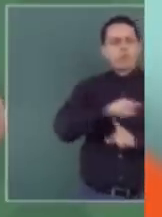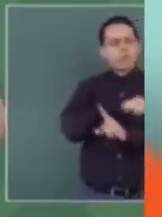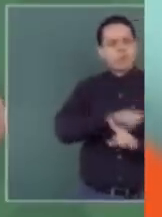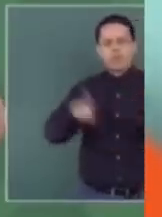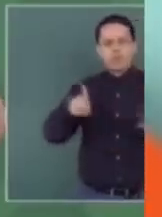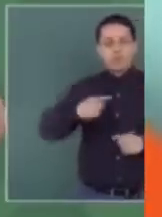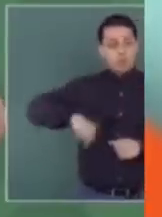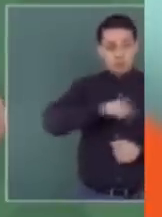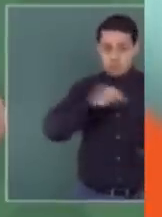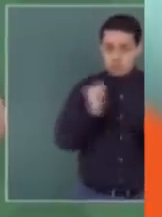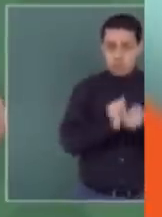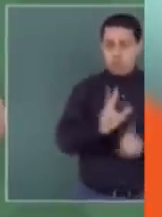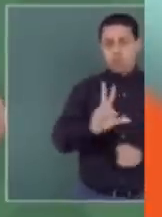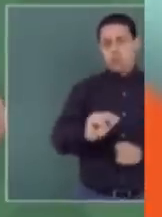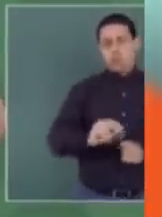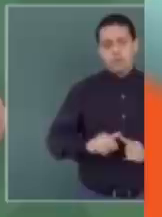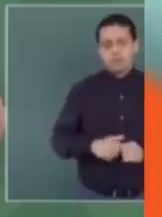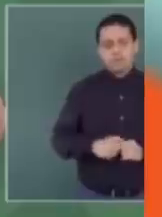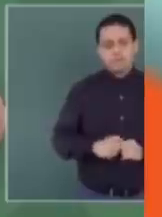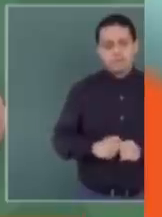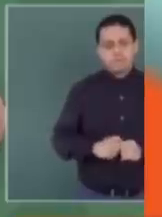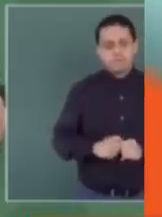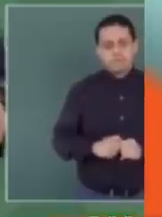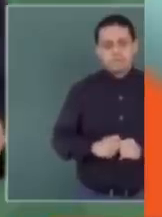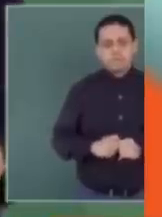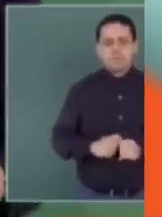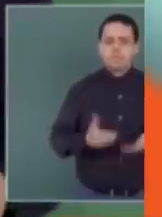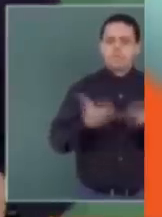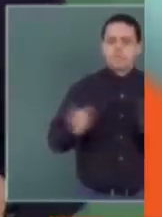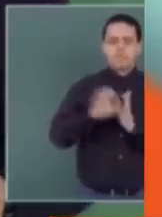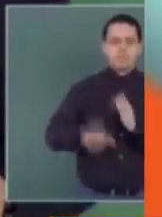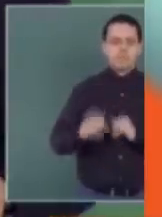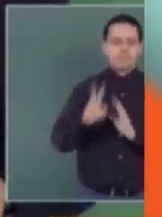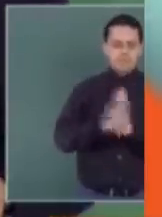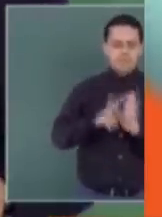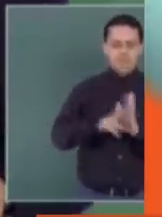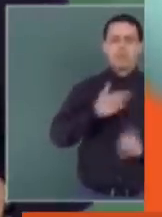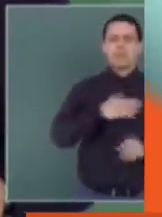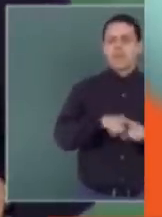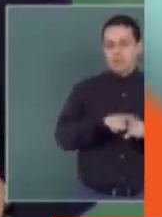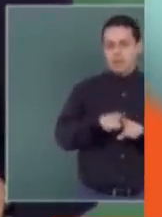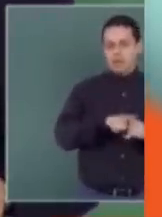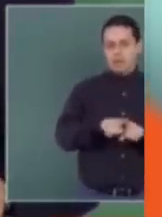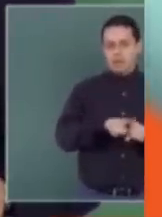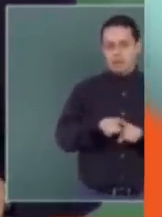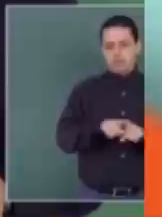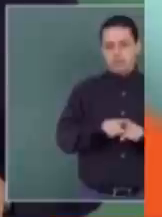no somos iguales. En este caso del video de mi hermano